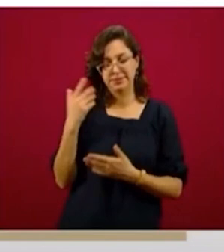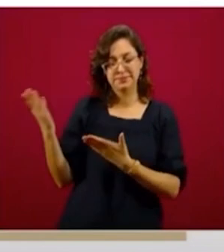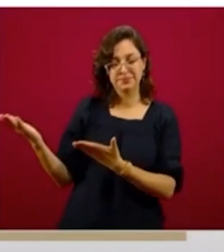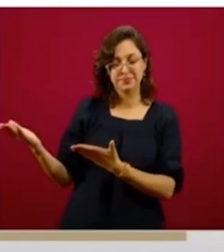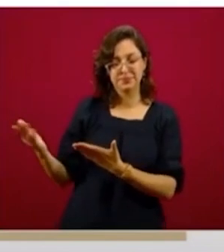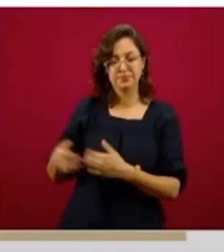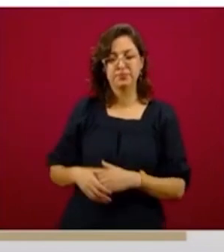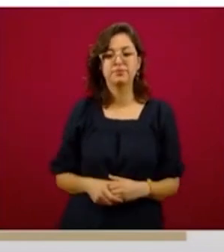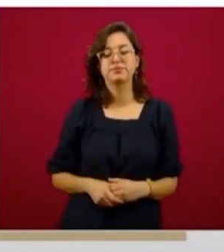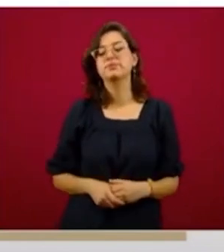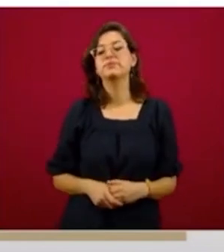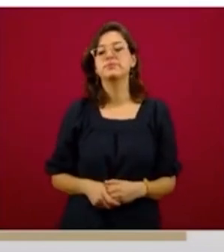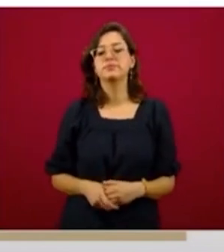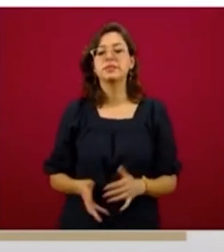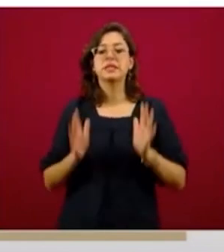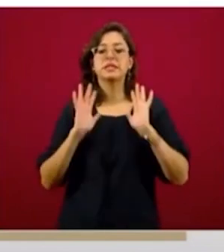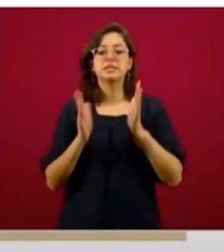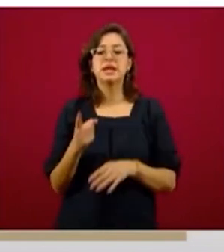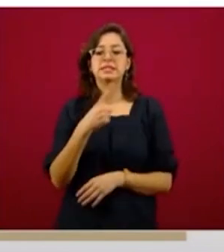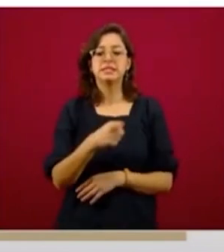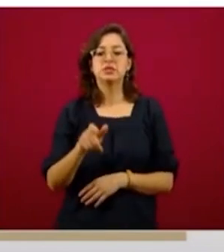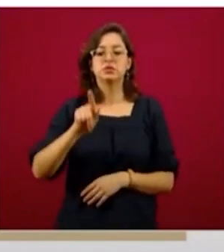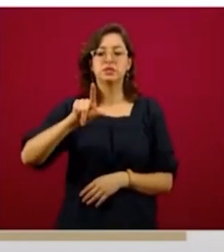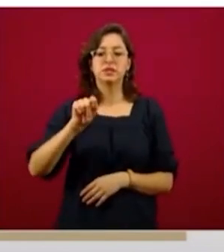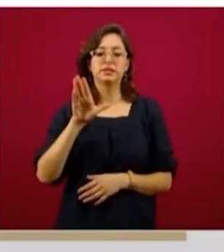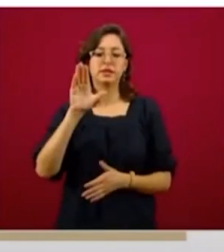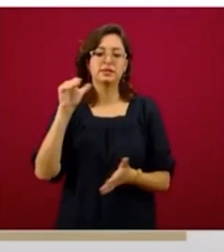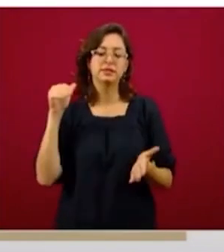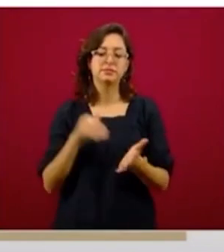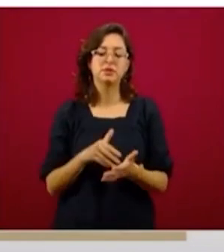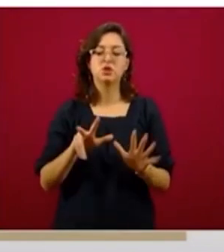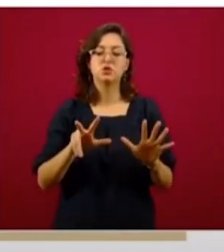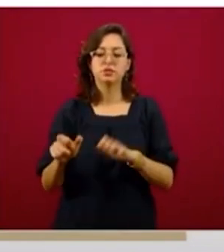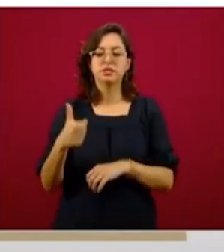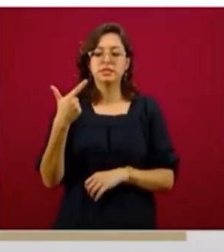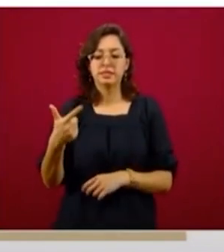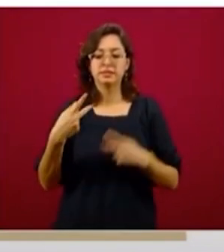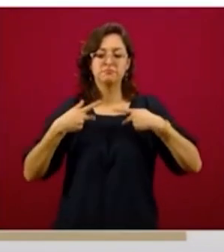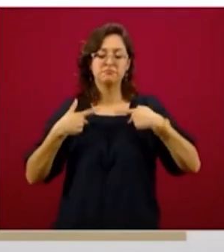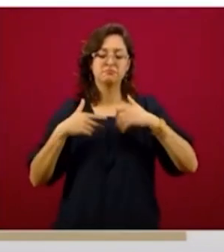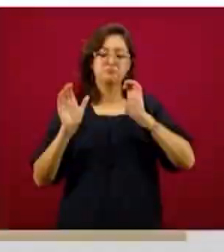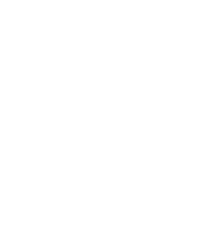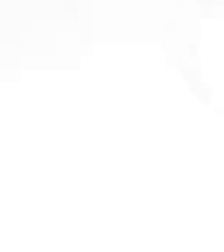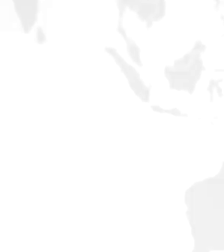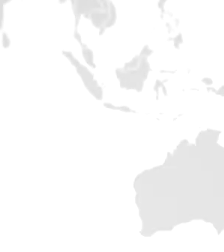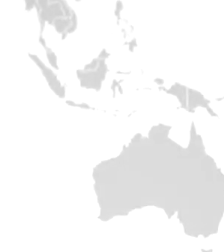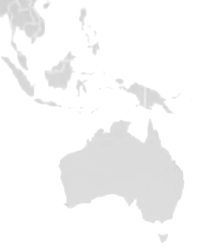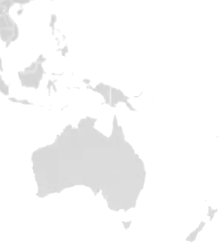registrados 173 mil 807 personas para participar en el tercer sorteo.